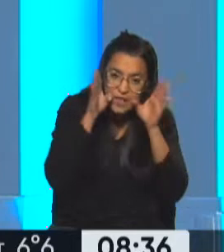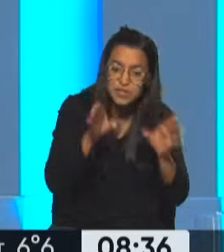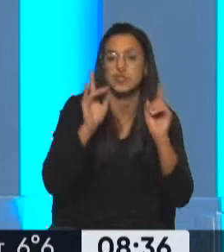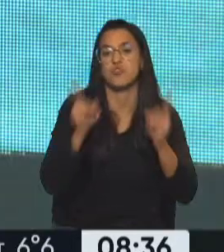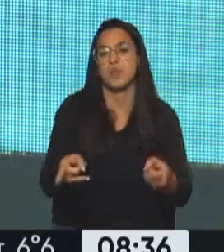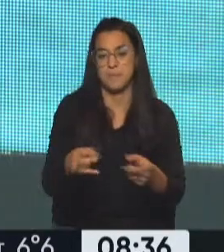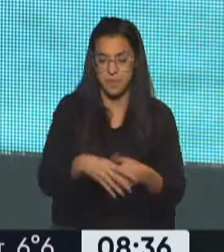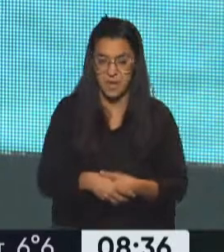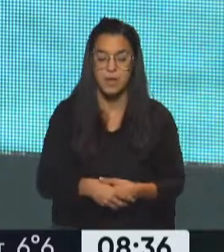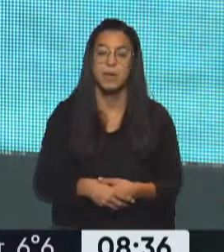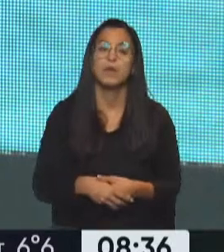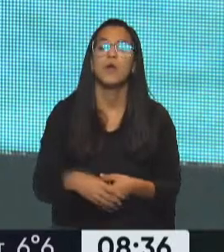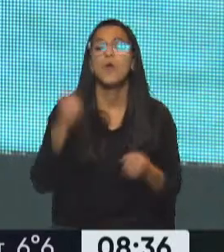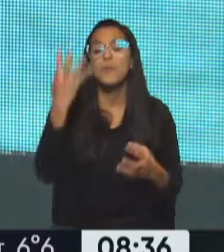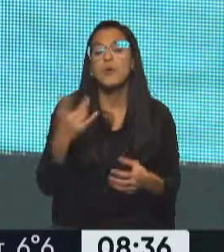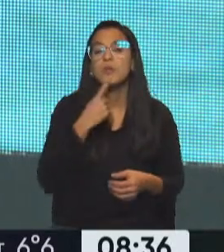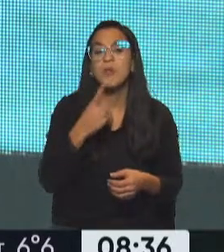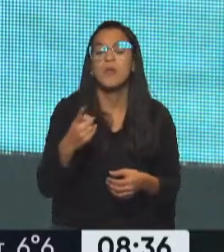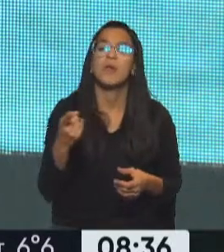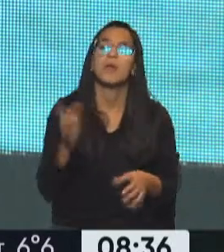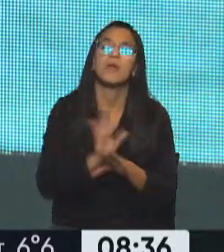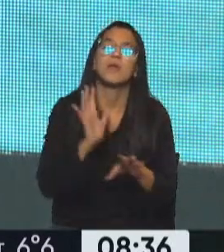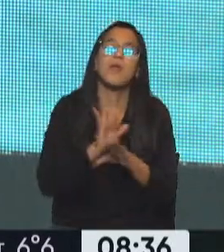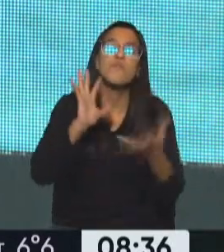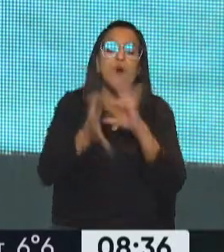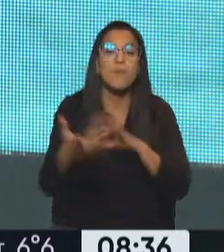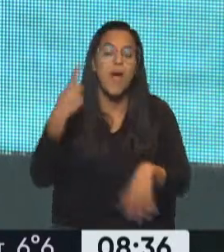¿no? Porque más allá de posiciones